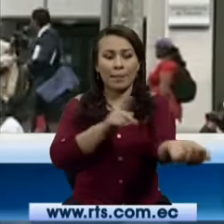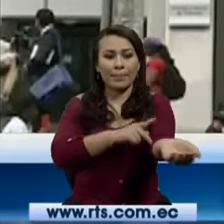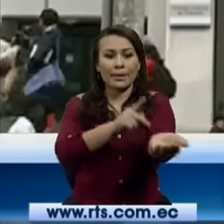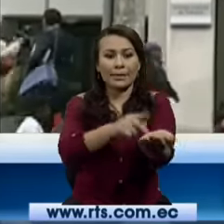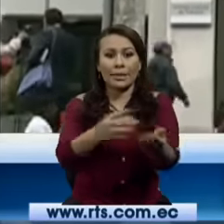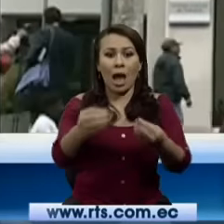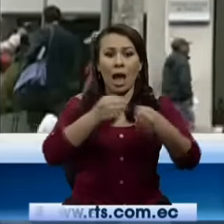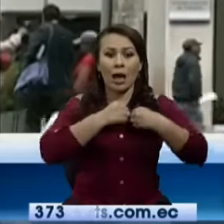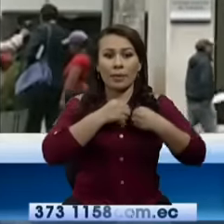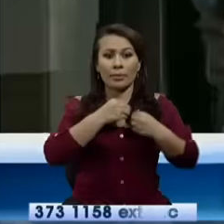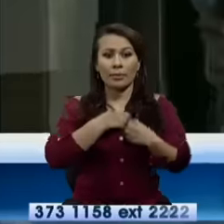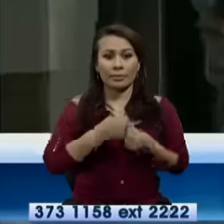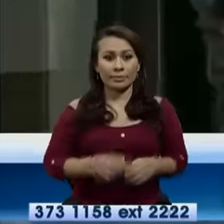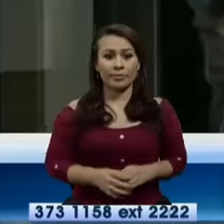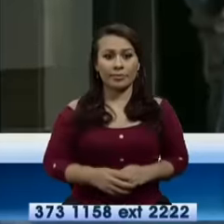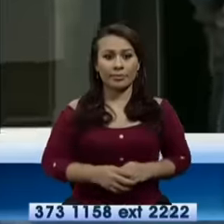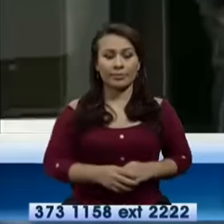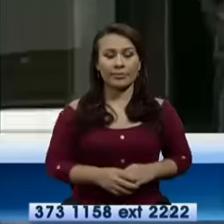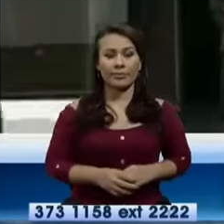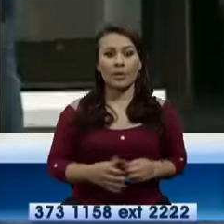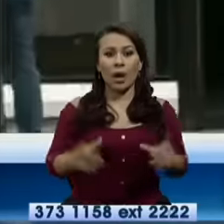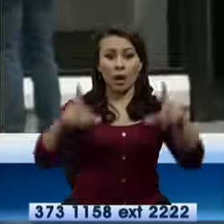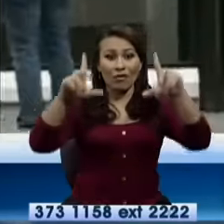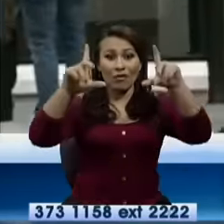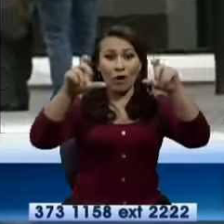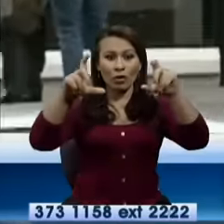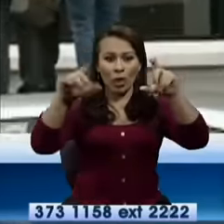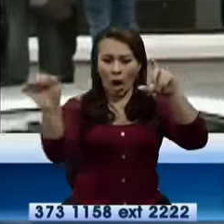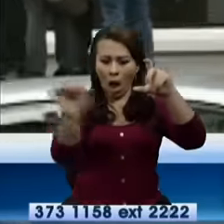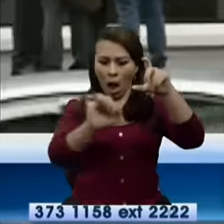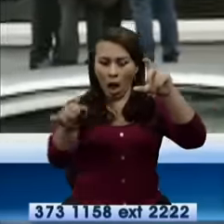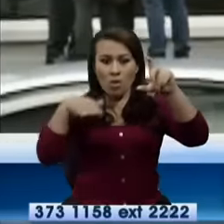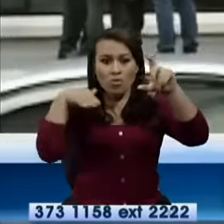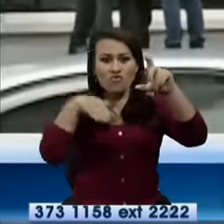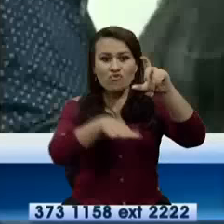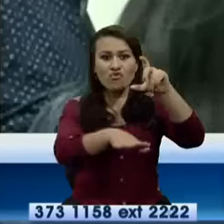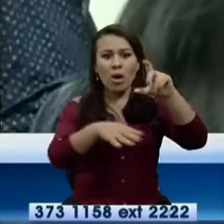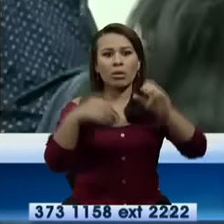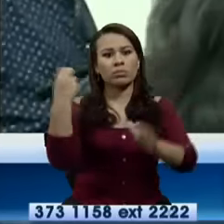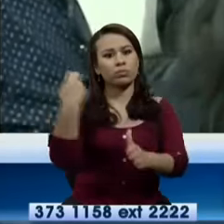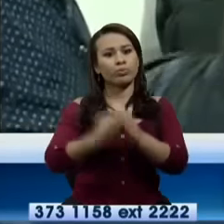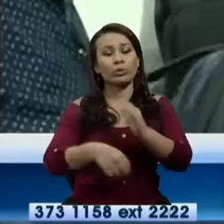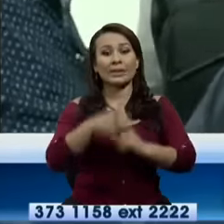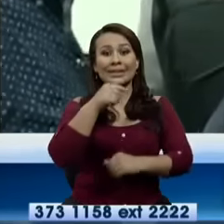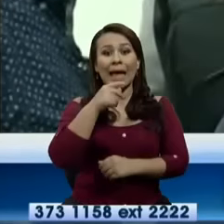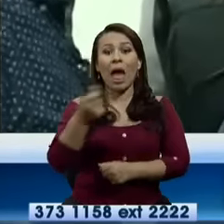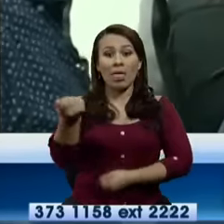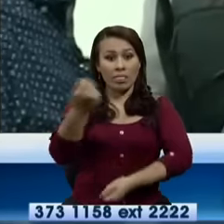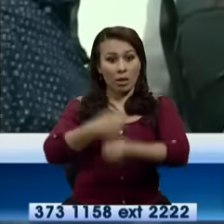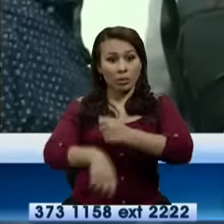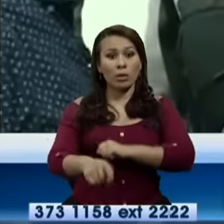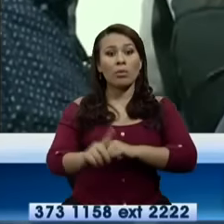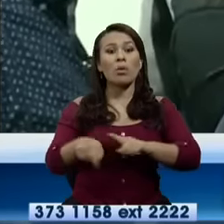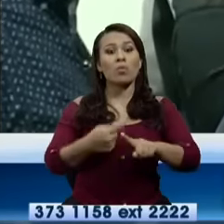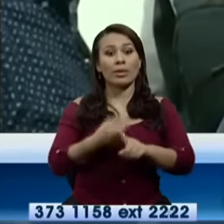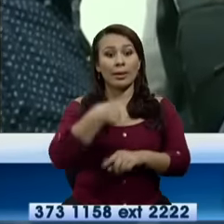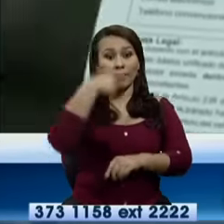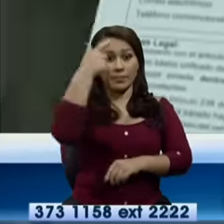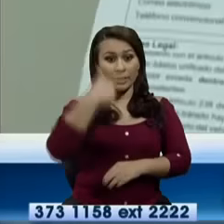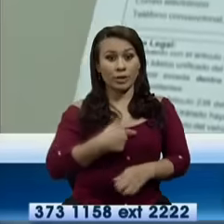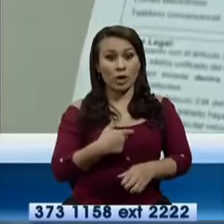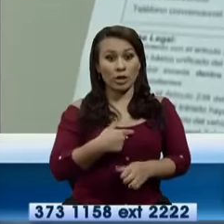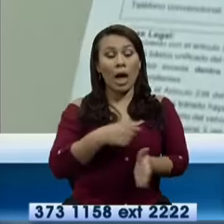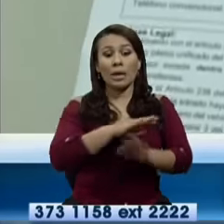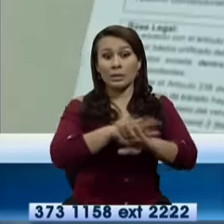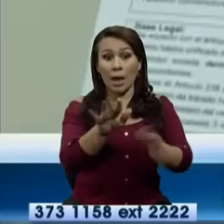buscan invalidar las multas captadas por los fotorradares además de la devolución de la multa económica En el caso de que el valor ya haya sido cancelado tomando en